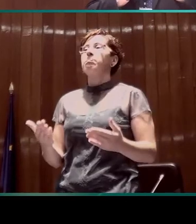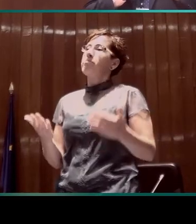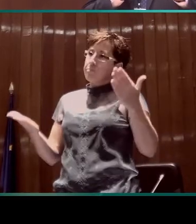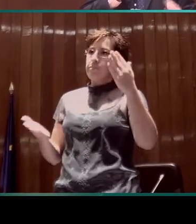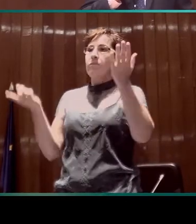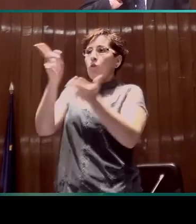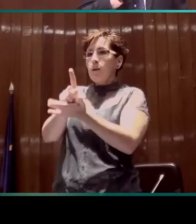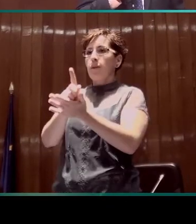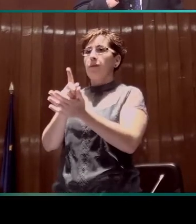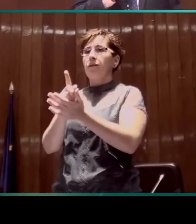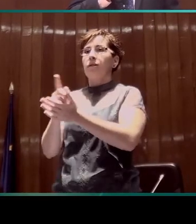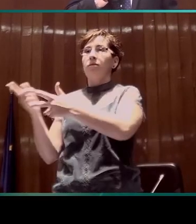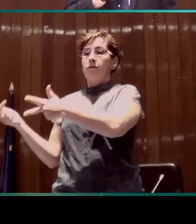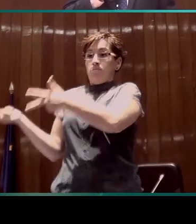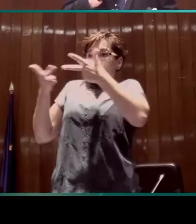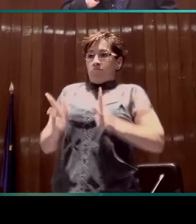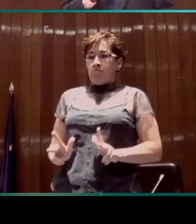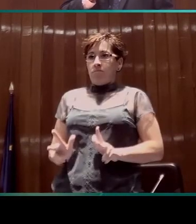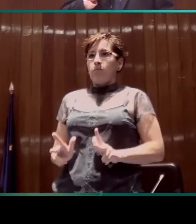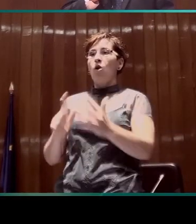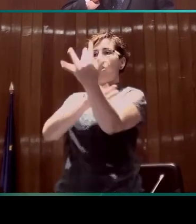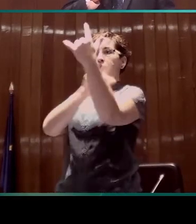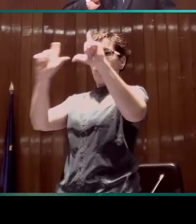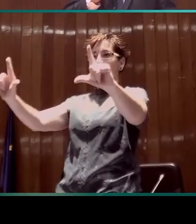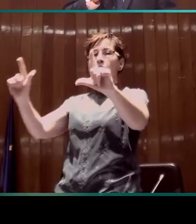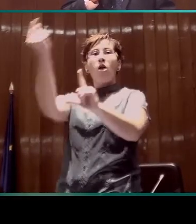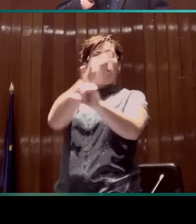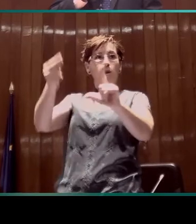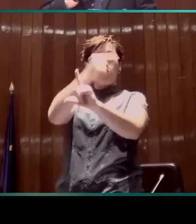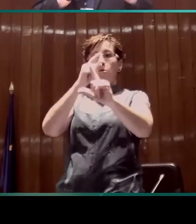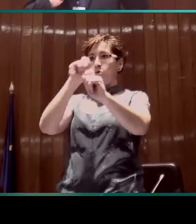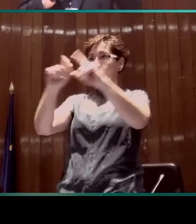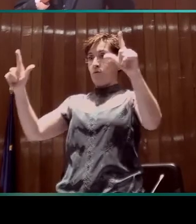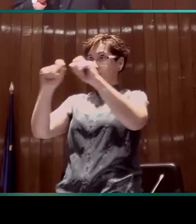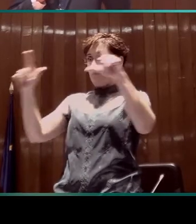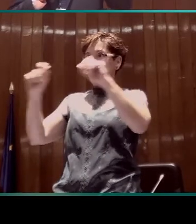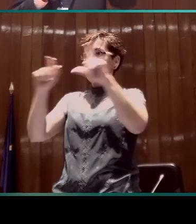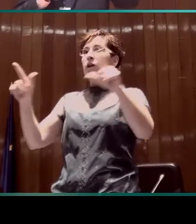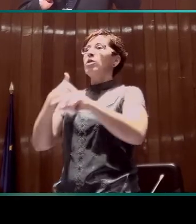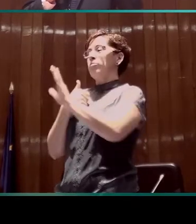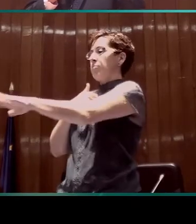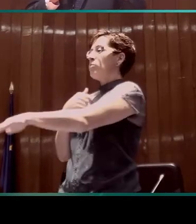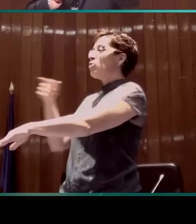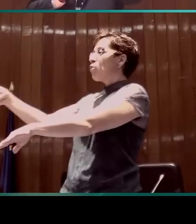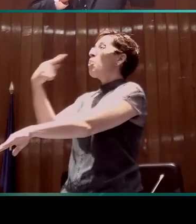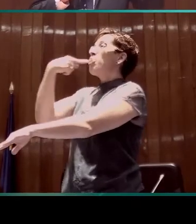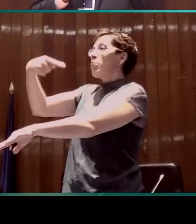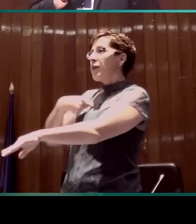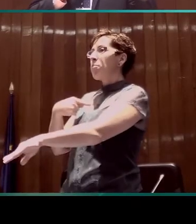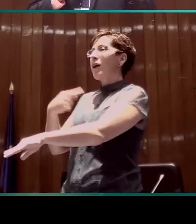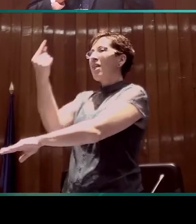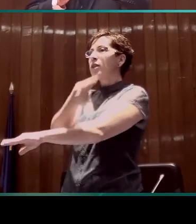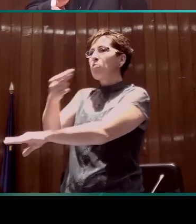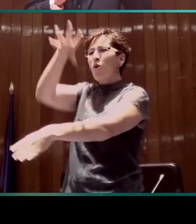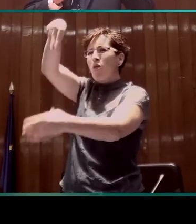laboratorio, ponemos a la gente ante un ordenador, le presentamos unos dibujos y le decimos, nómbrame el dibujo. Ignora lo que